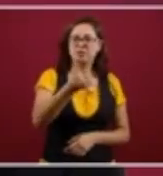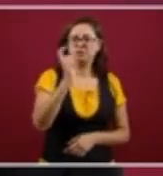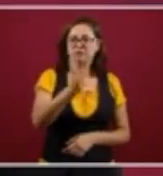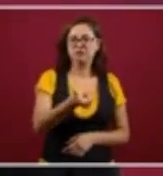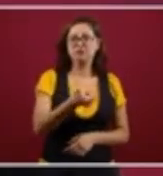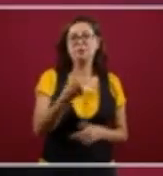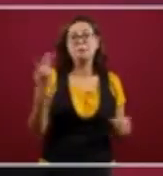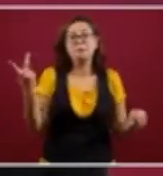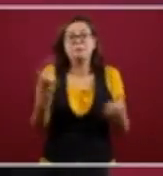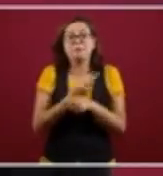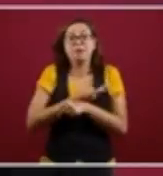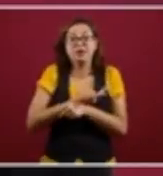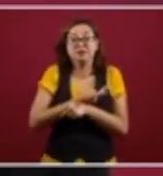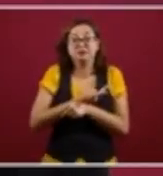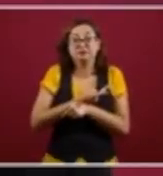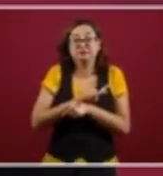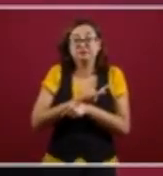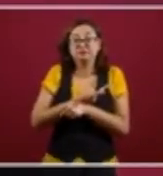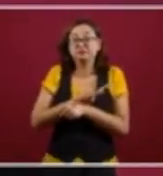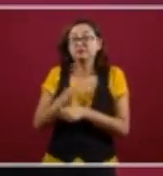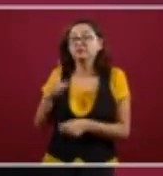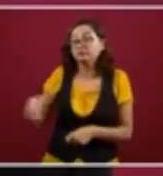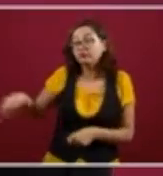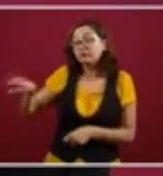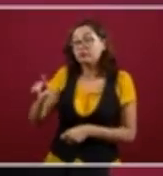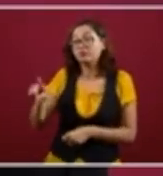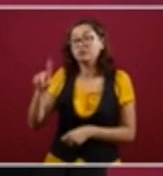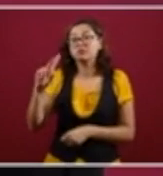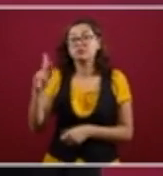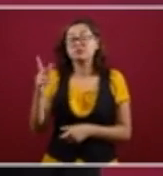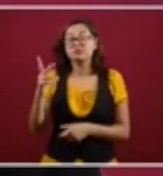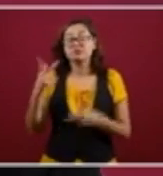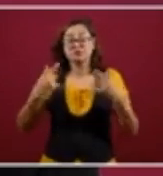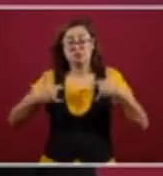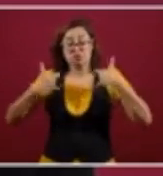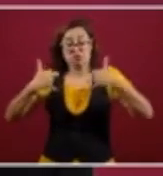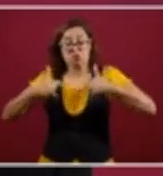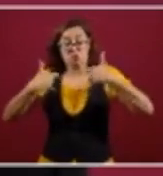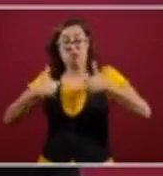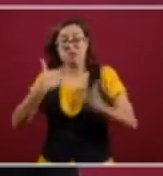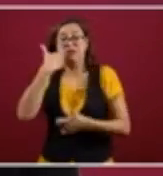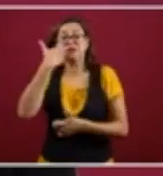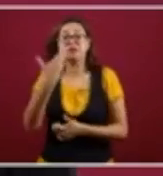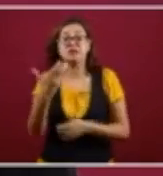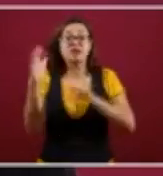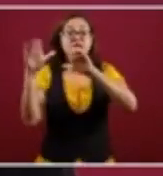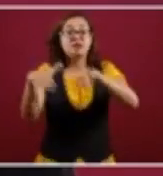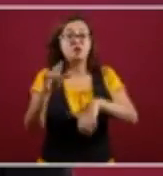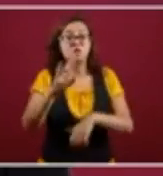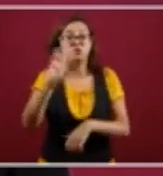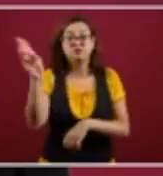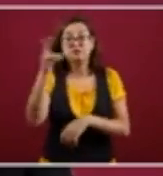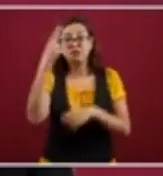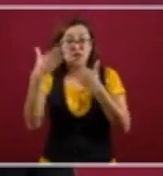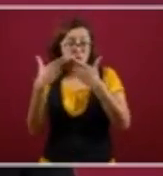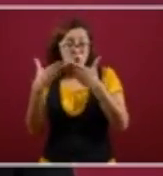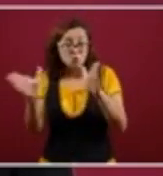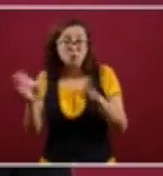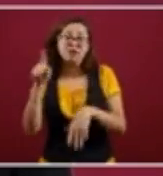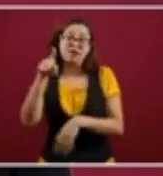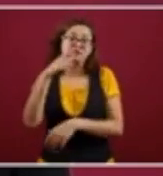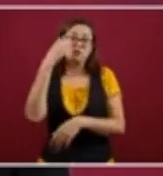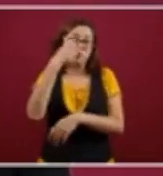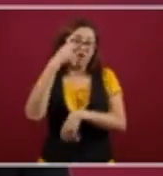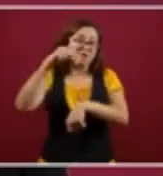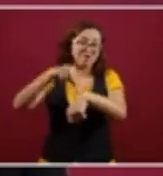al cerrarle el paso a los jóvenes que querían ingresar a las universidades públicas y que eran rechazados en las escuelas de